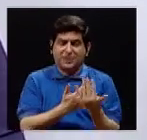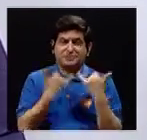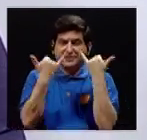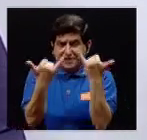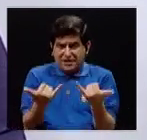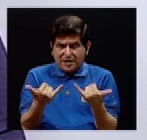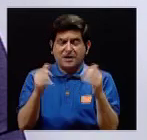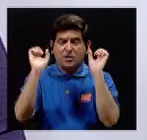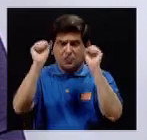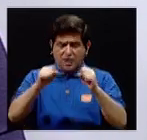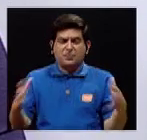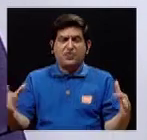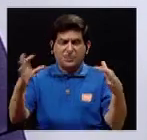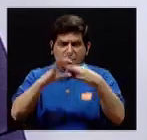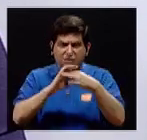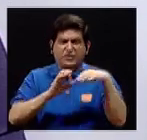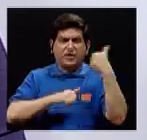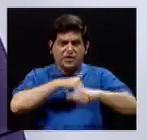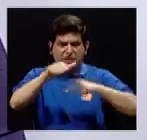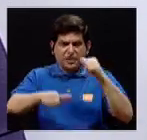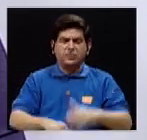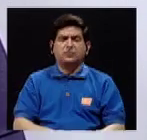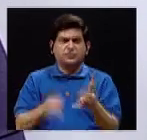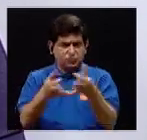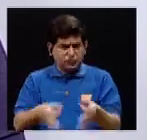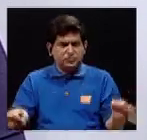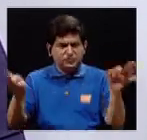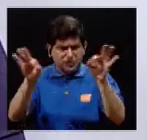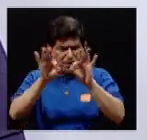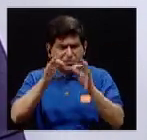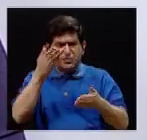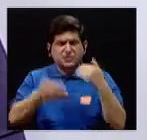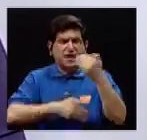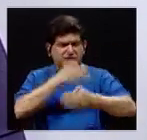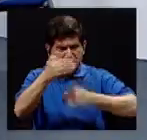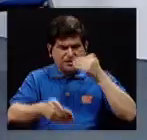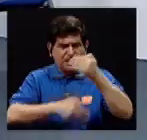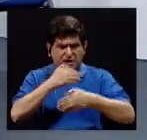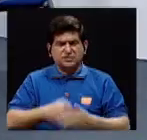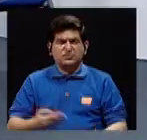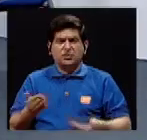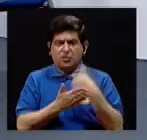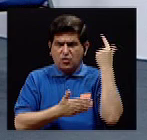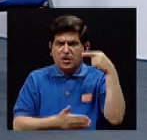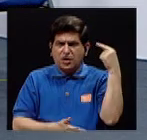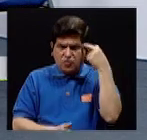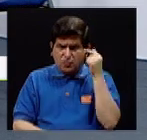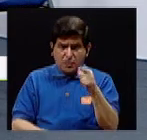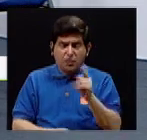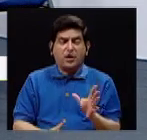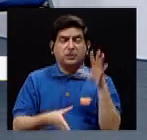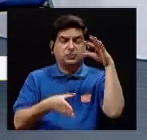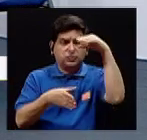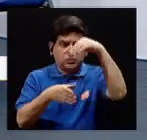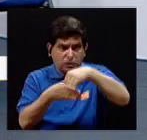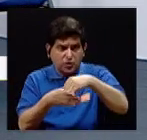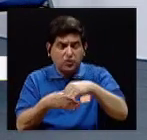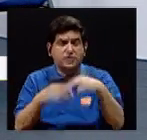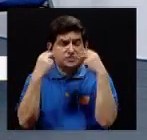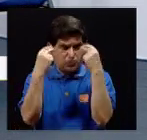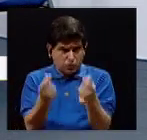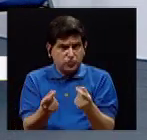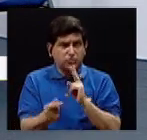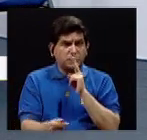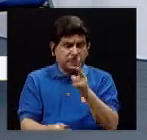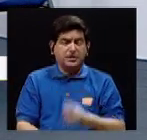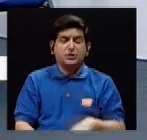eso ahora Eh sí se pueden articular los esfuerzos yo creo que sería importante María hacer una gestión con la nueva administración para que esto se incorpore